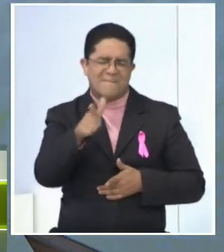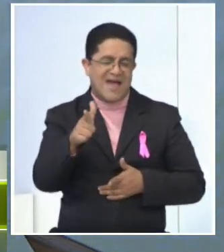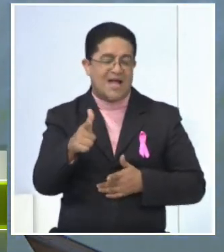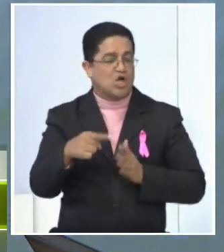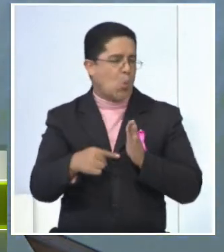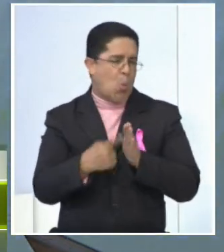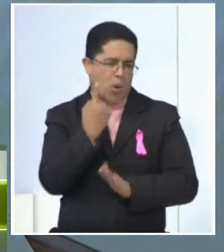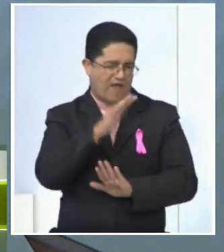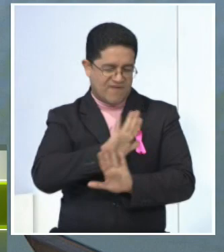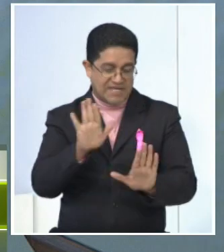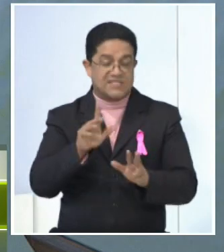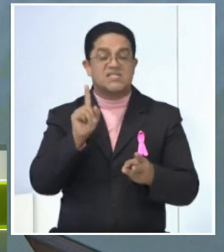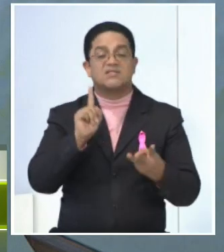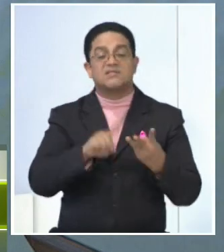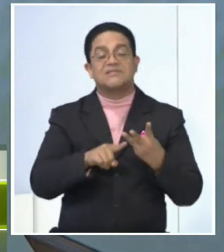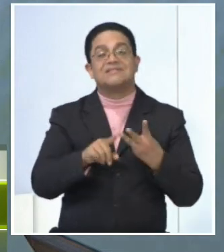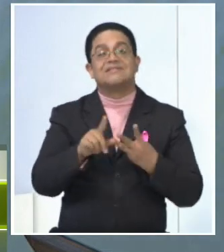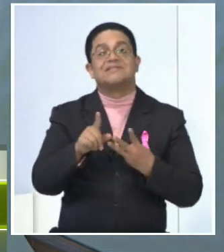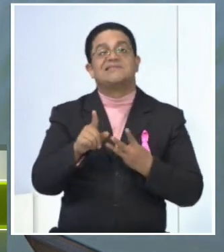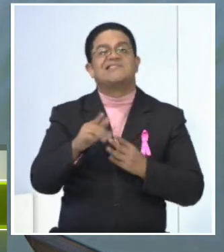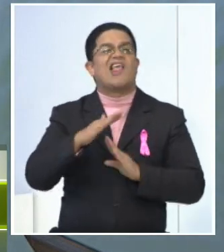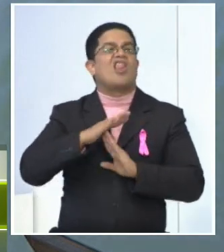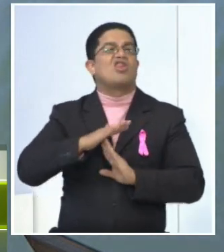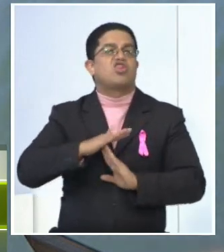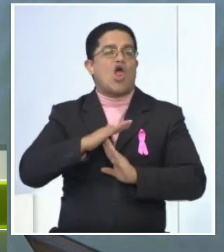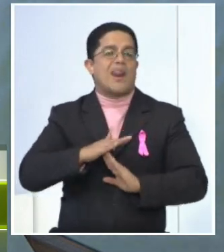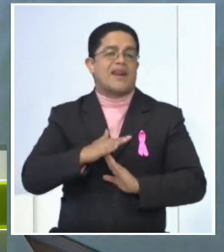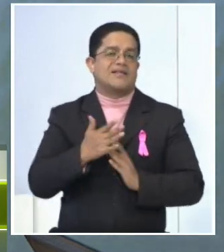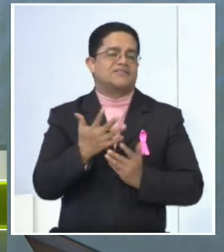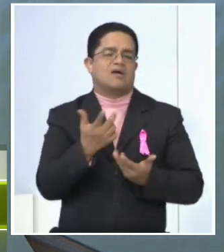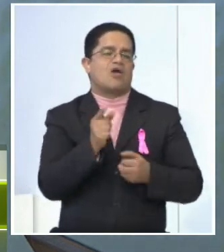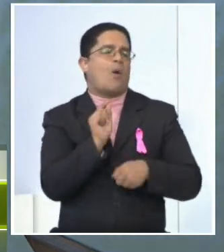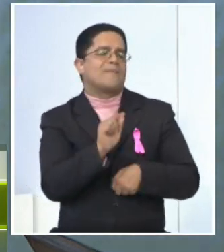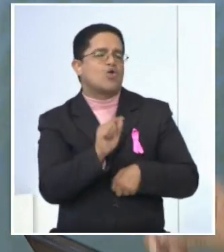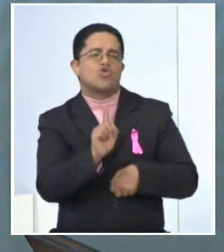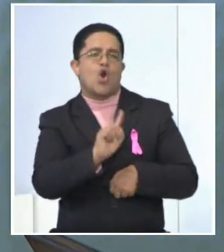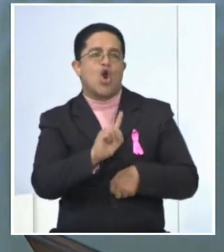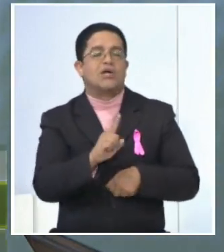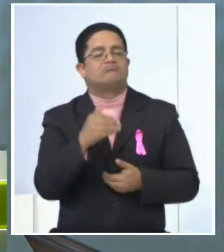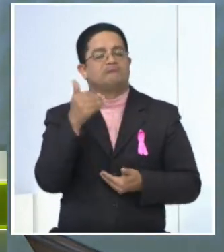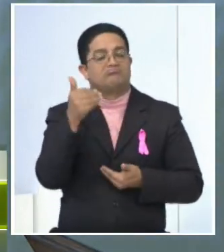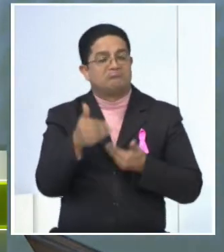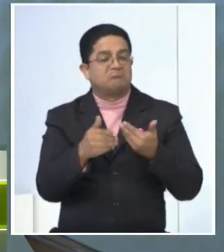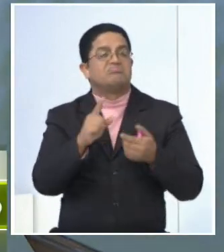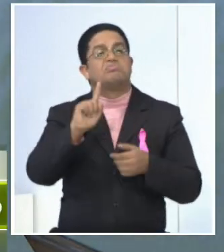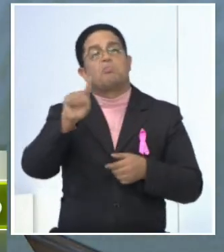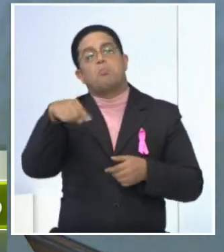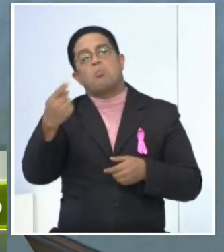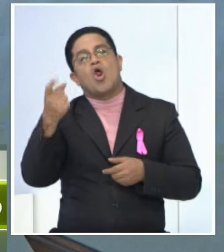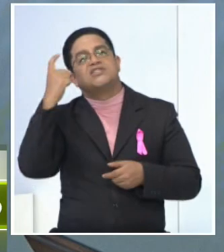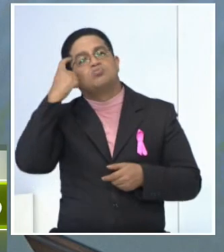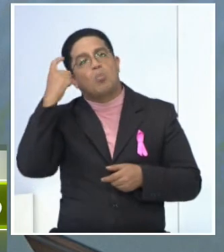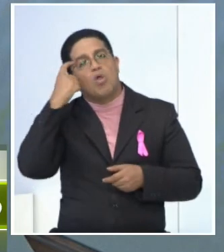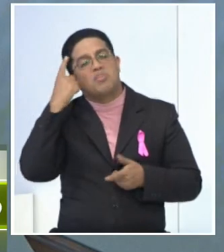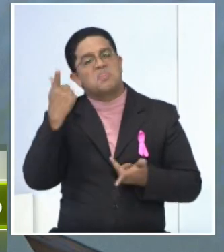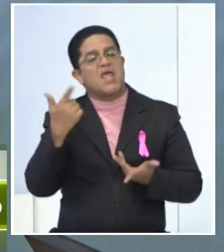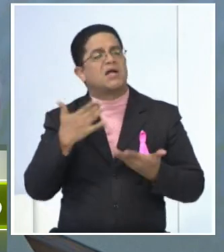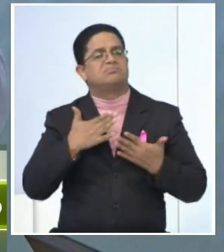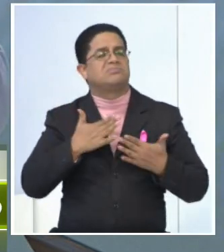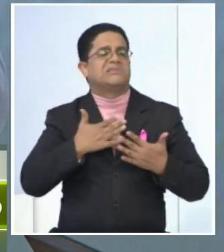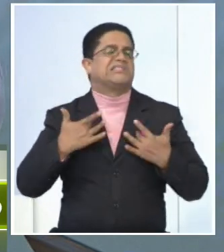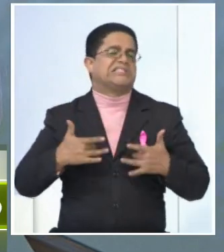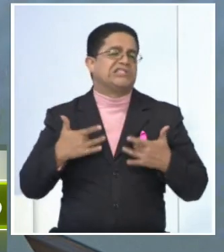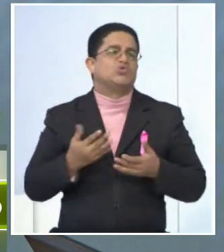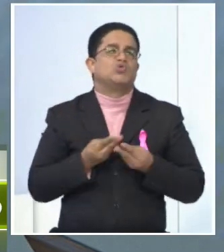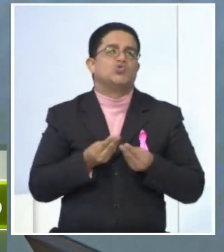y ya. Las intolerancias son más lentas, no ocurren en minutos ni en horas, sino que ocurren quizás al día siguiente, son síntomas más leves y